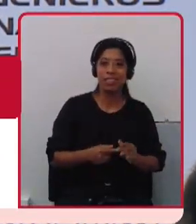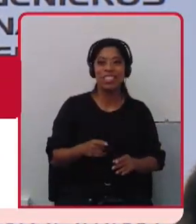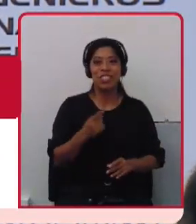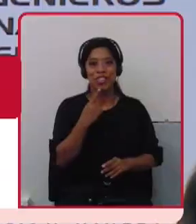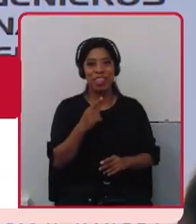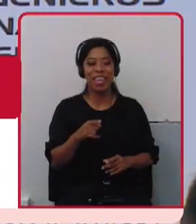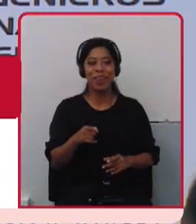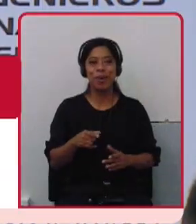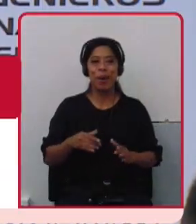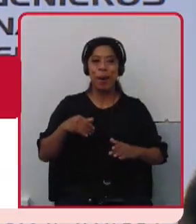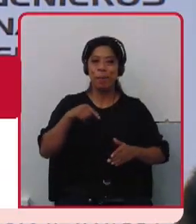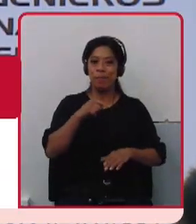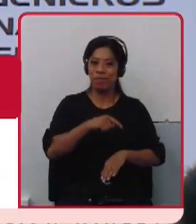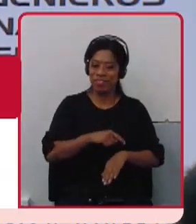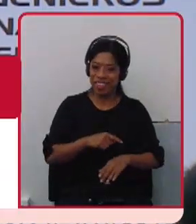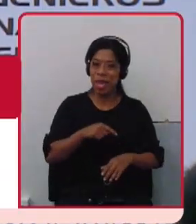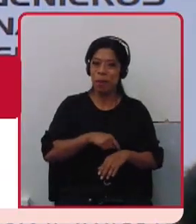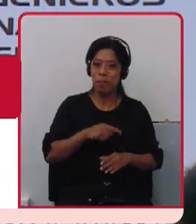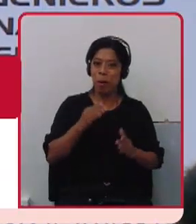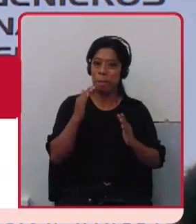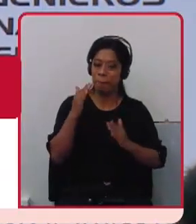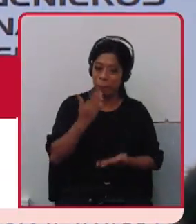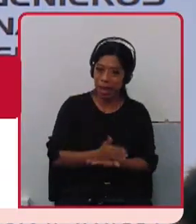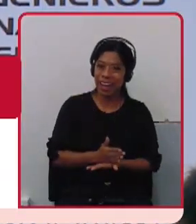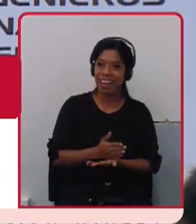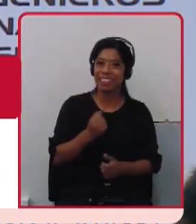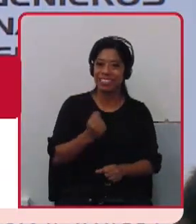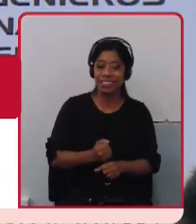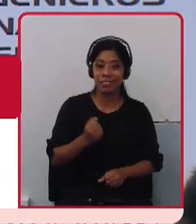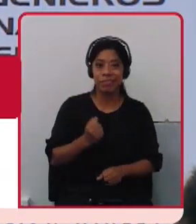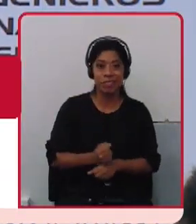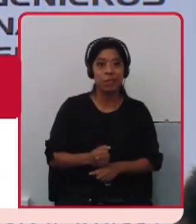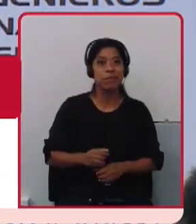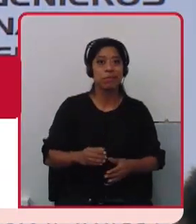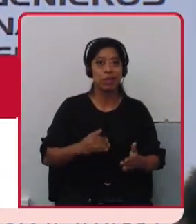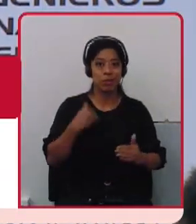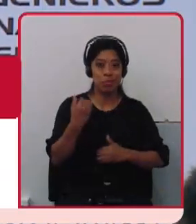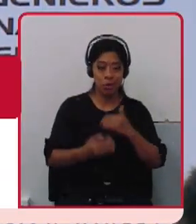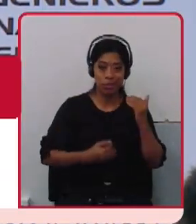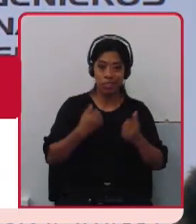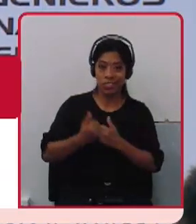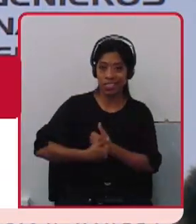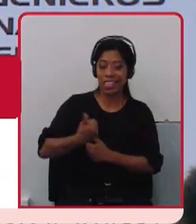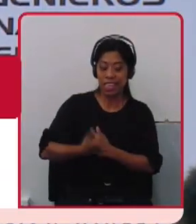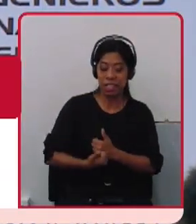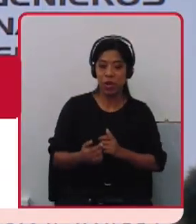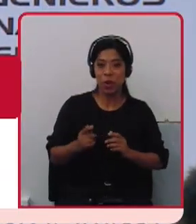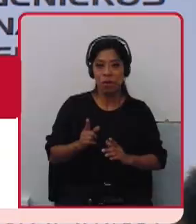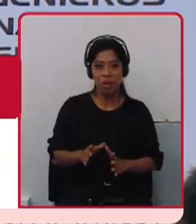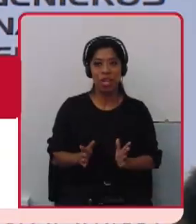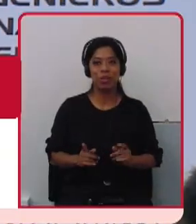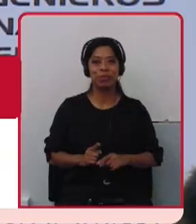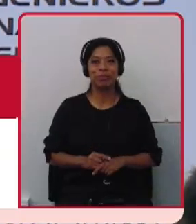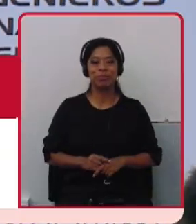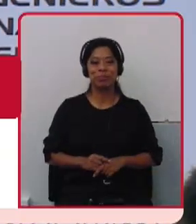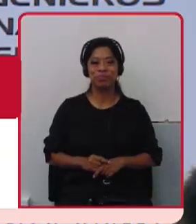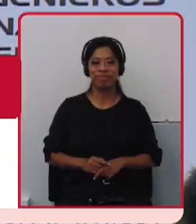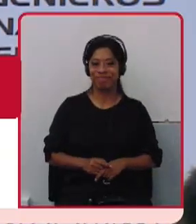mucho ojo a las paradas de planta, pero es un proceso bastante crítico. Bueno, pero no le quito